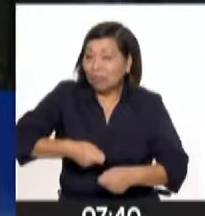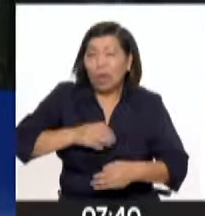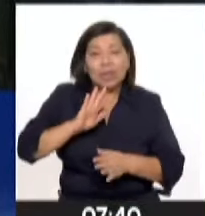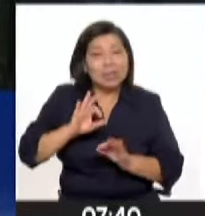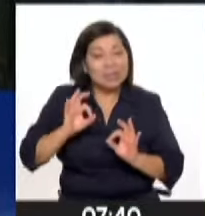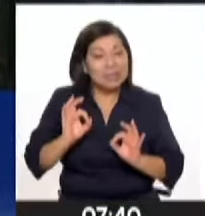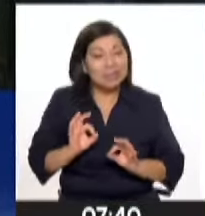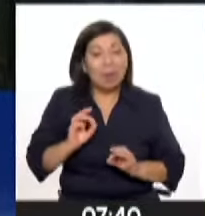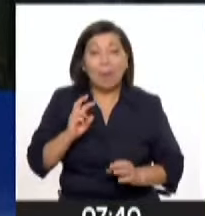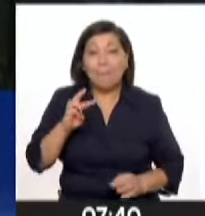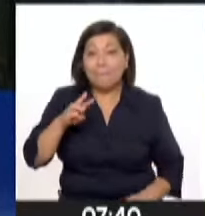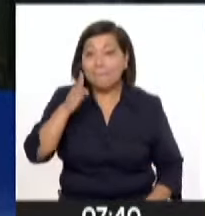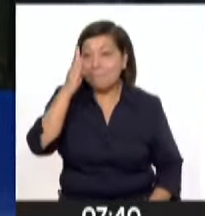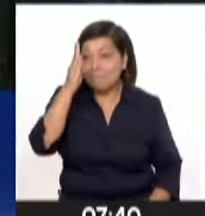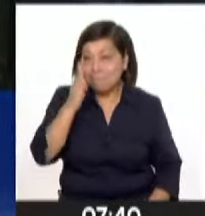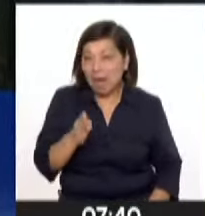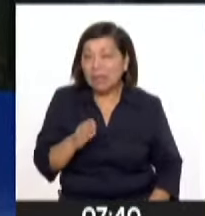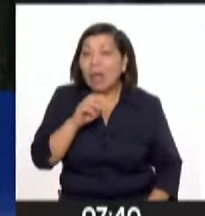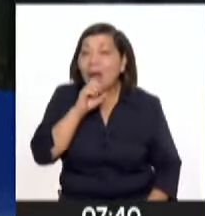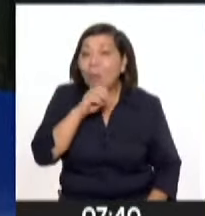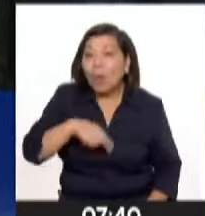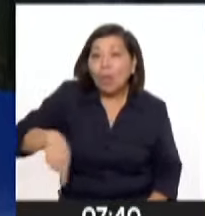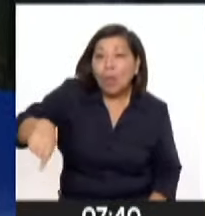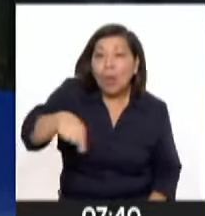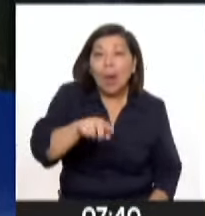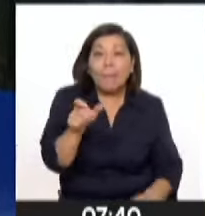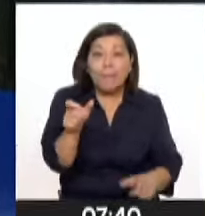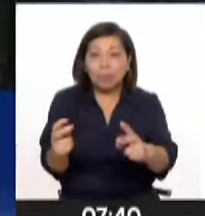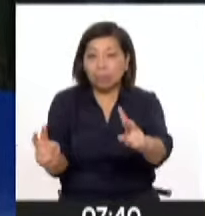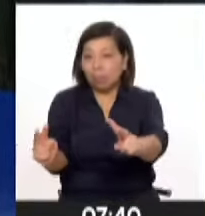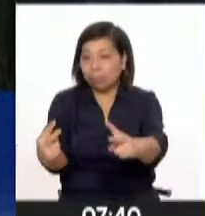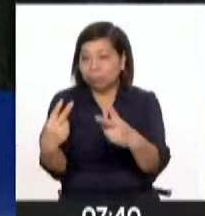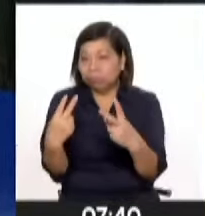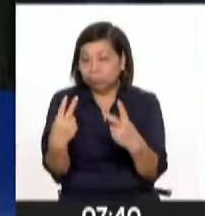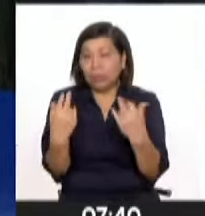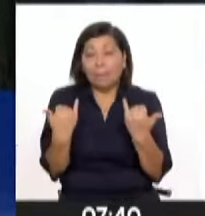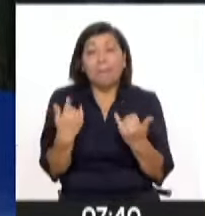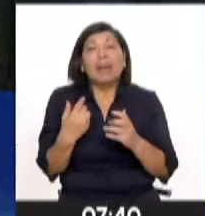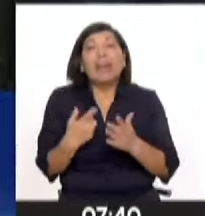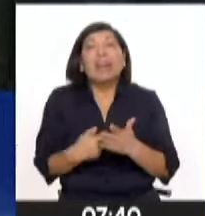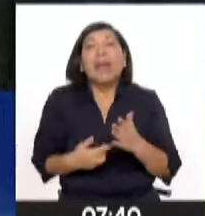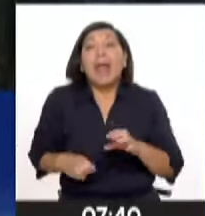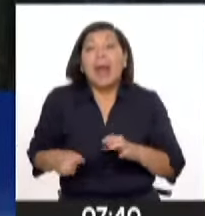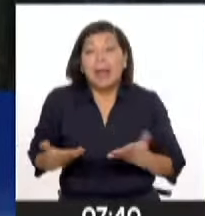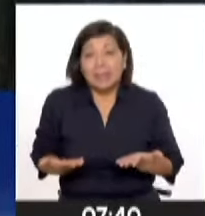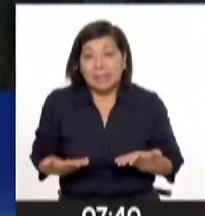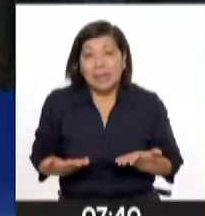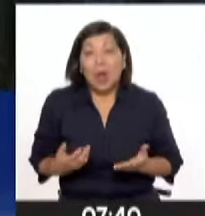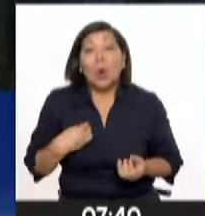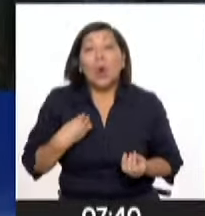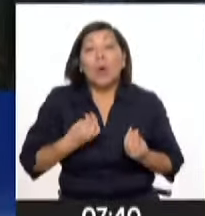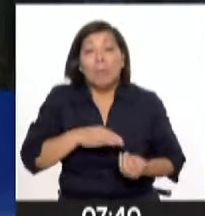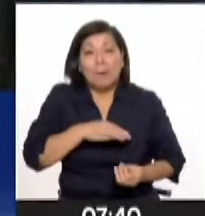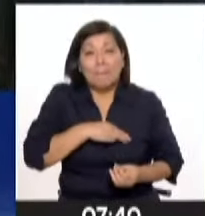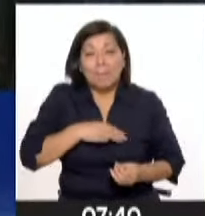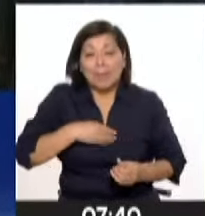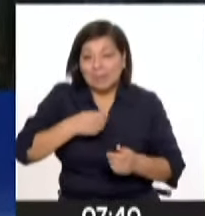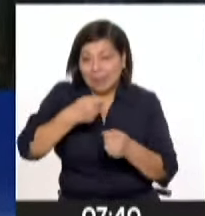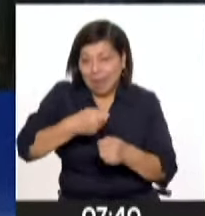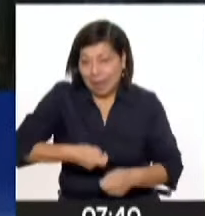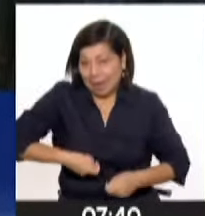todos los martes de poder informar a la población y a toda la ciudadanía en general lo que venimos haciendo como ministerio. Y